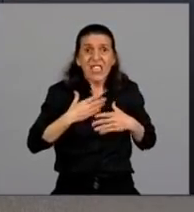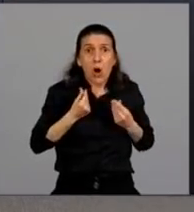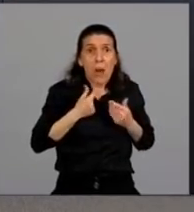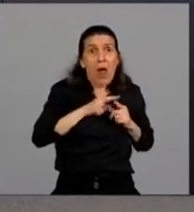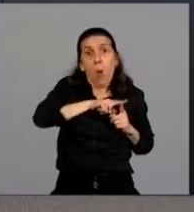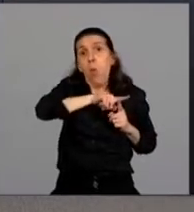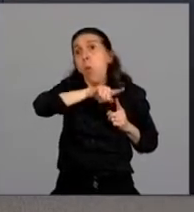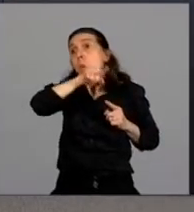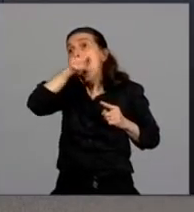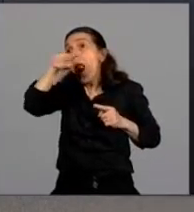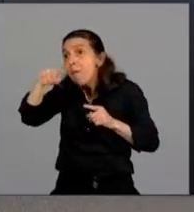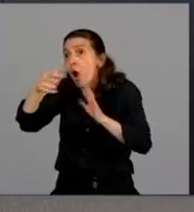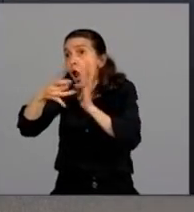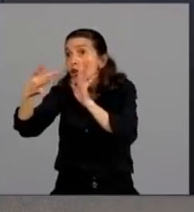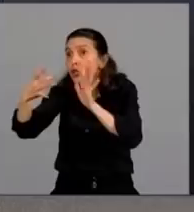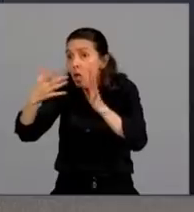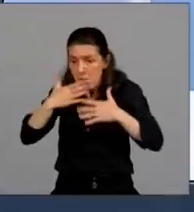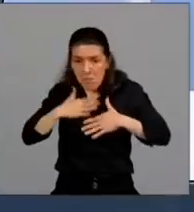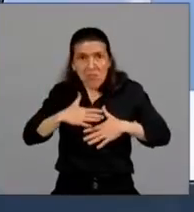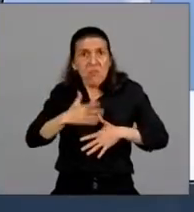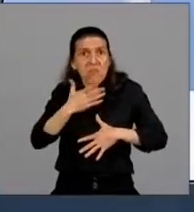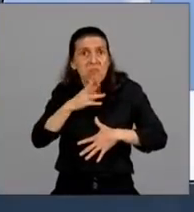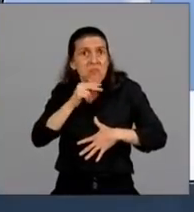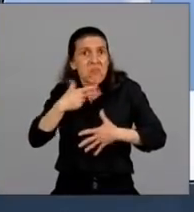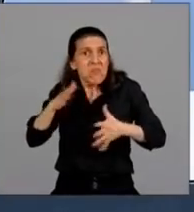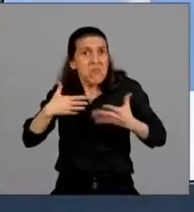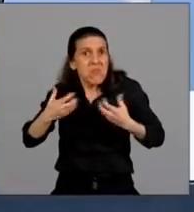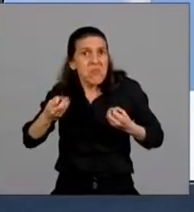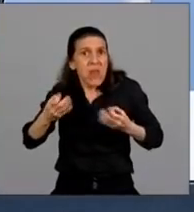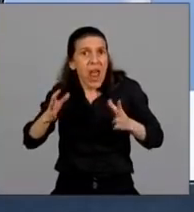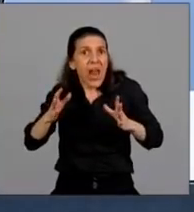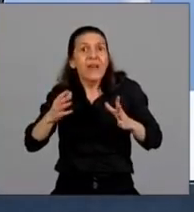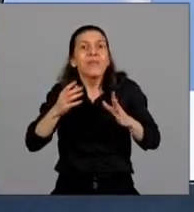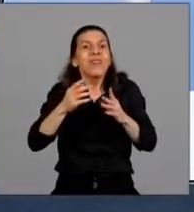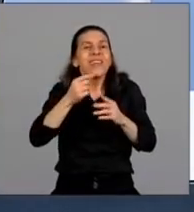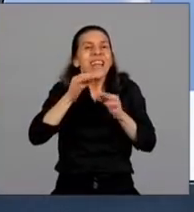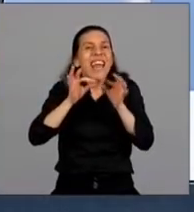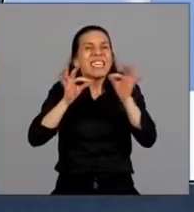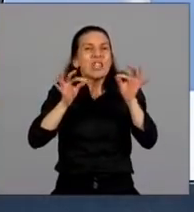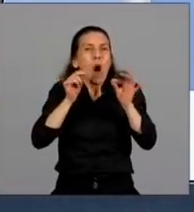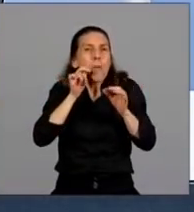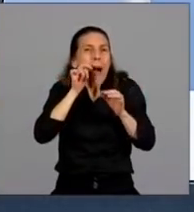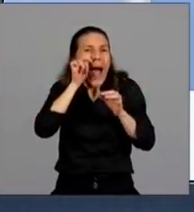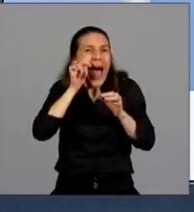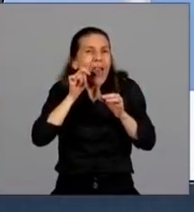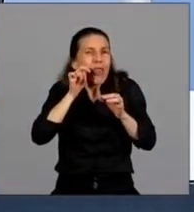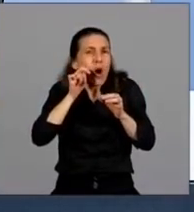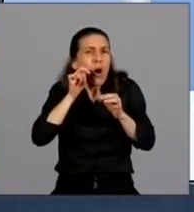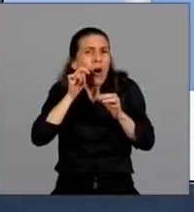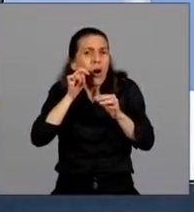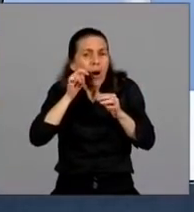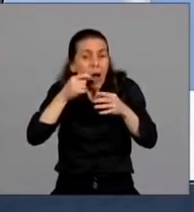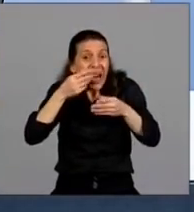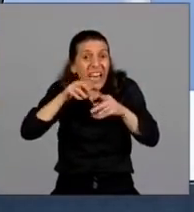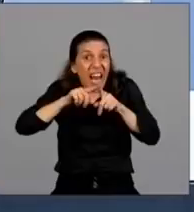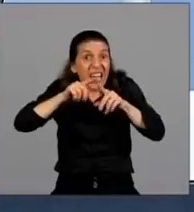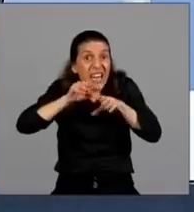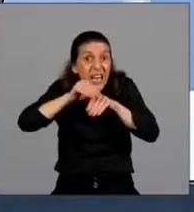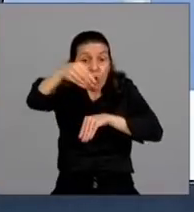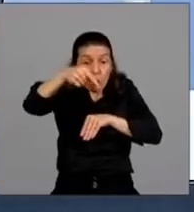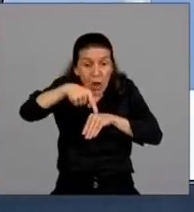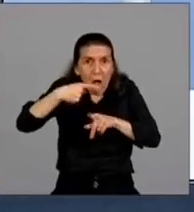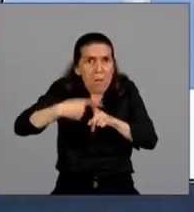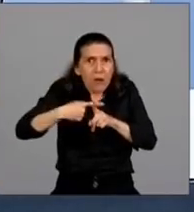regresar a Necochea. Es esos casos que aunque se le haga el hisopado no da positivo todavía, por el periodo que tiene